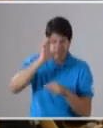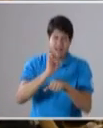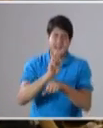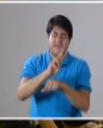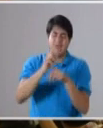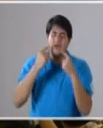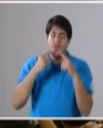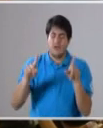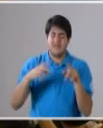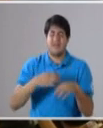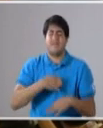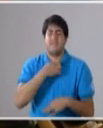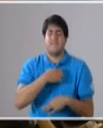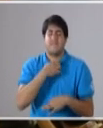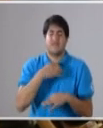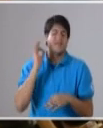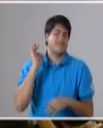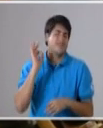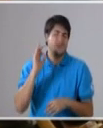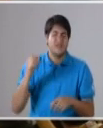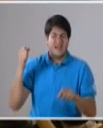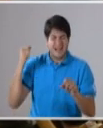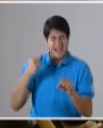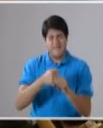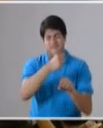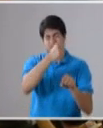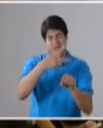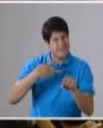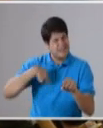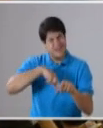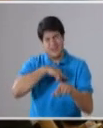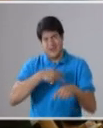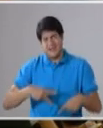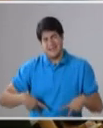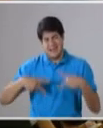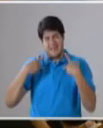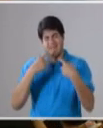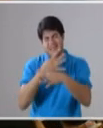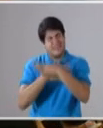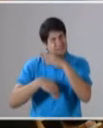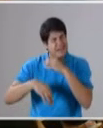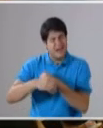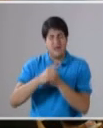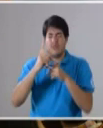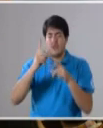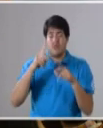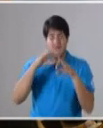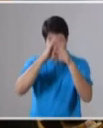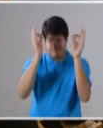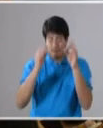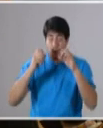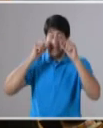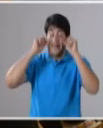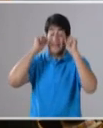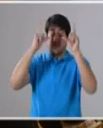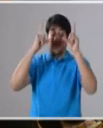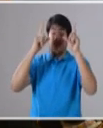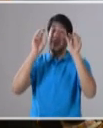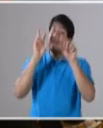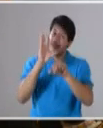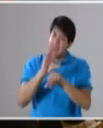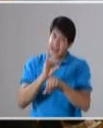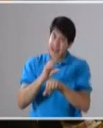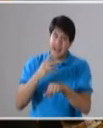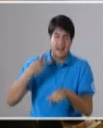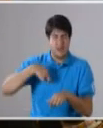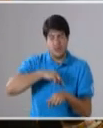evangelística, pastoral y magistral que impacte nuestras vidas de una manera extraordinaria, Señor, y que nos haga caminar en el